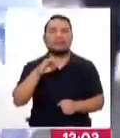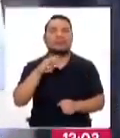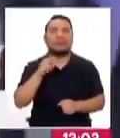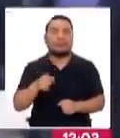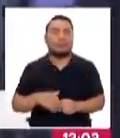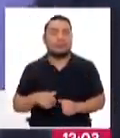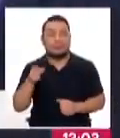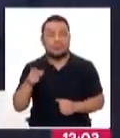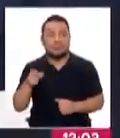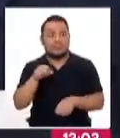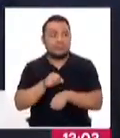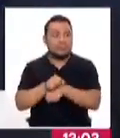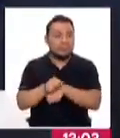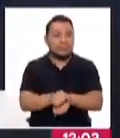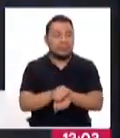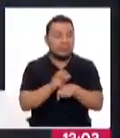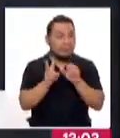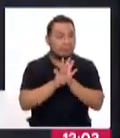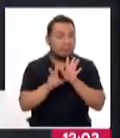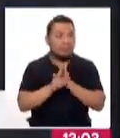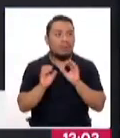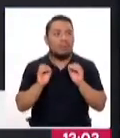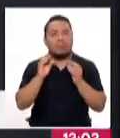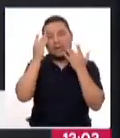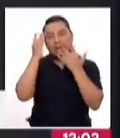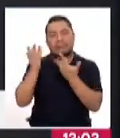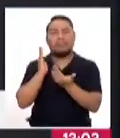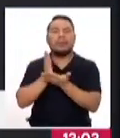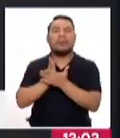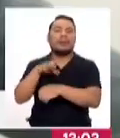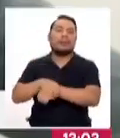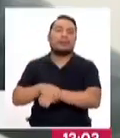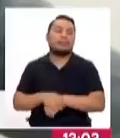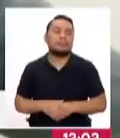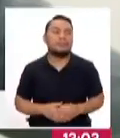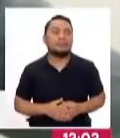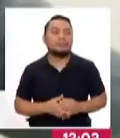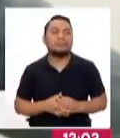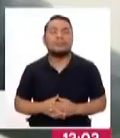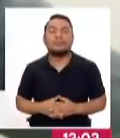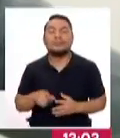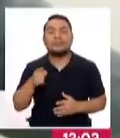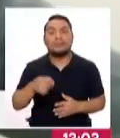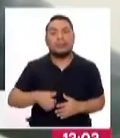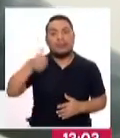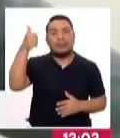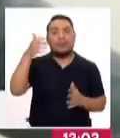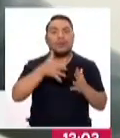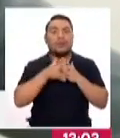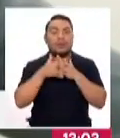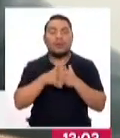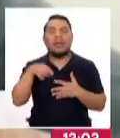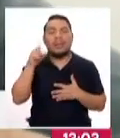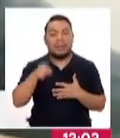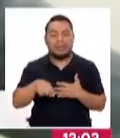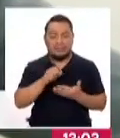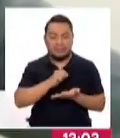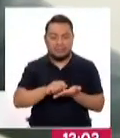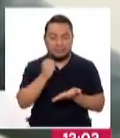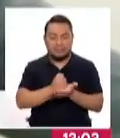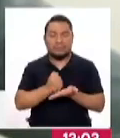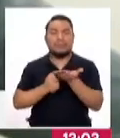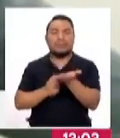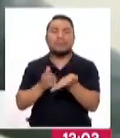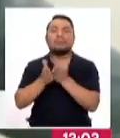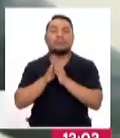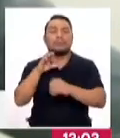decidir si entregarse voluntariamente o esperar su detención las autoridades norteamericanas deben tramitar un pedido de